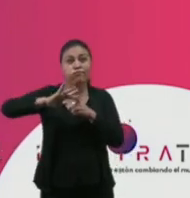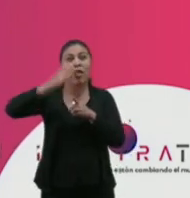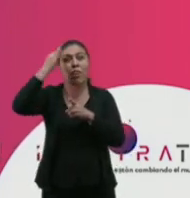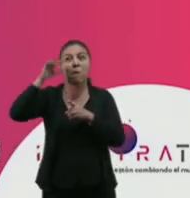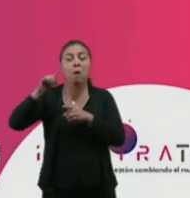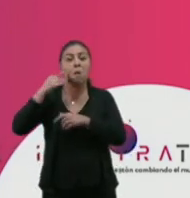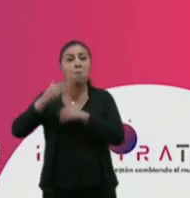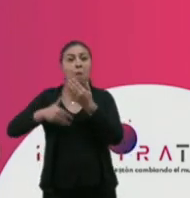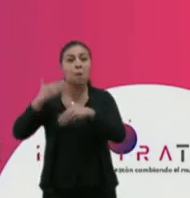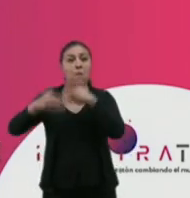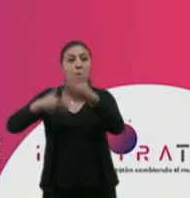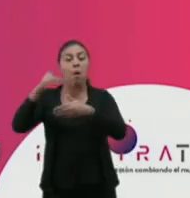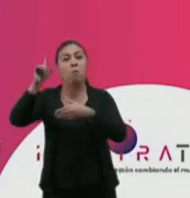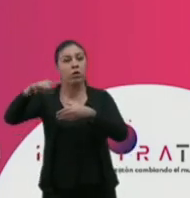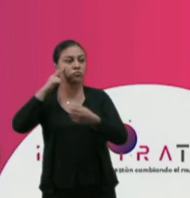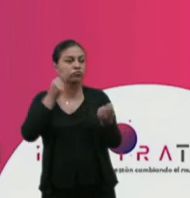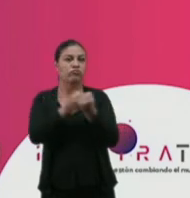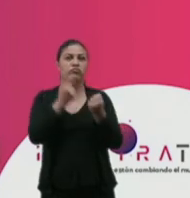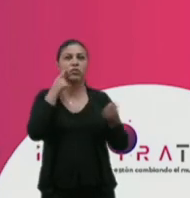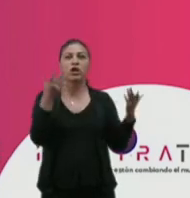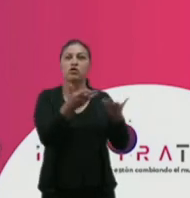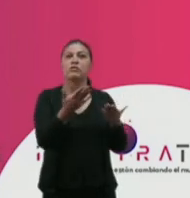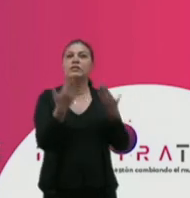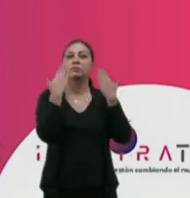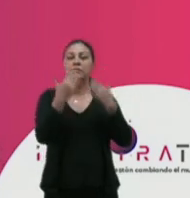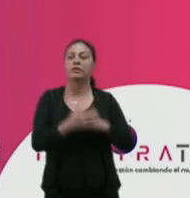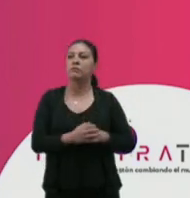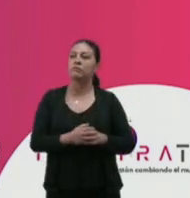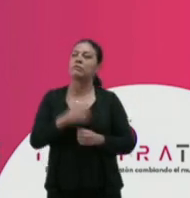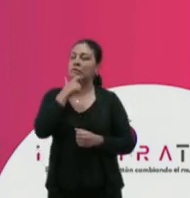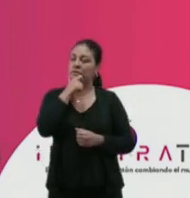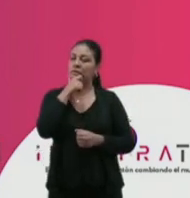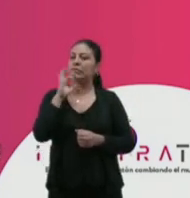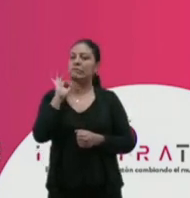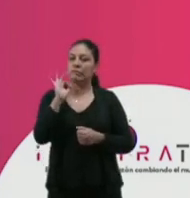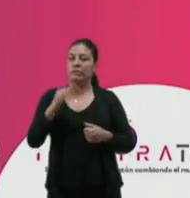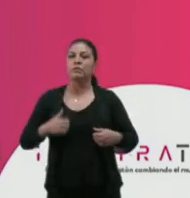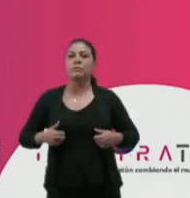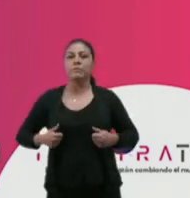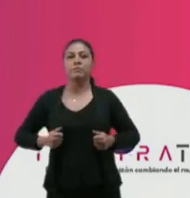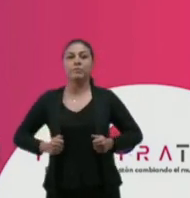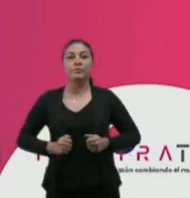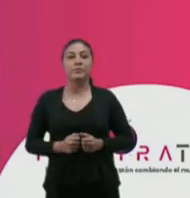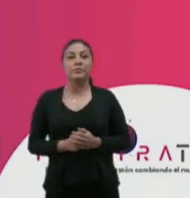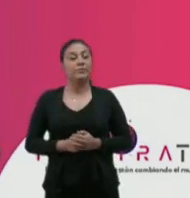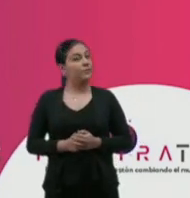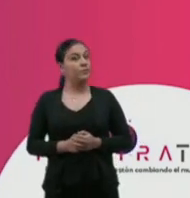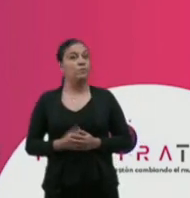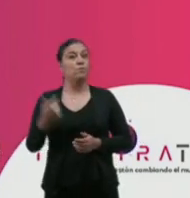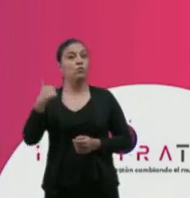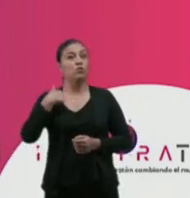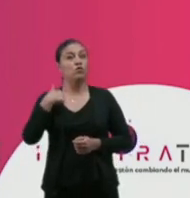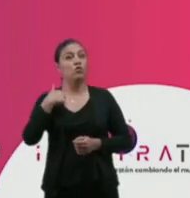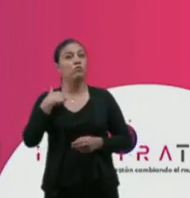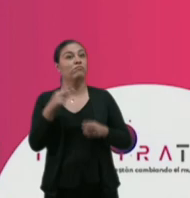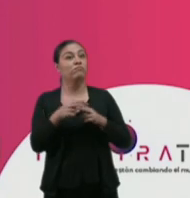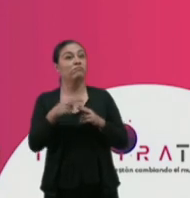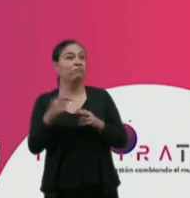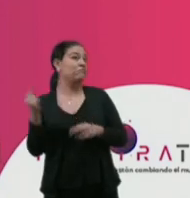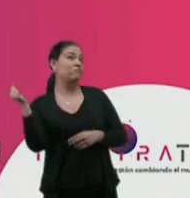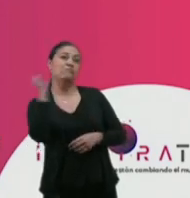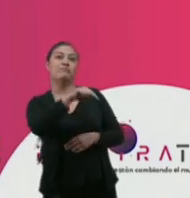pueden ayudar a muchas personas acá. Tremendo. Y como yo voy a estar en Colombia dentro de poco